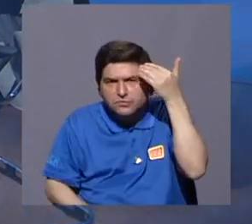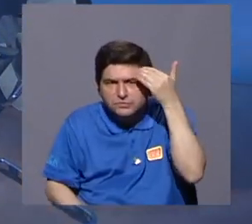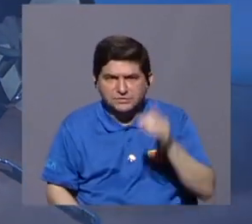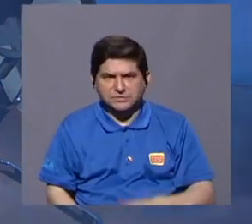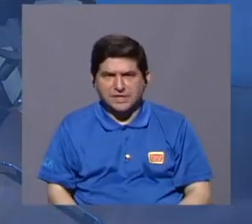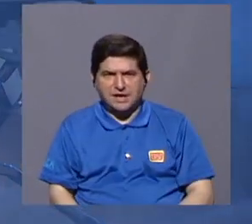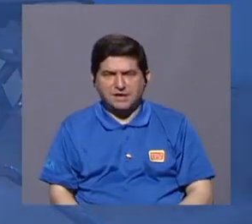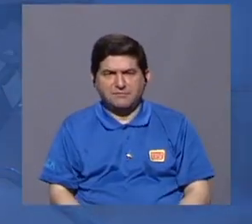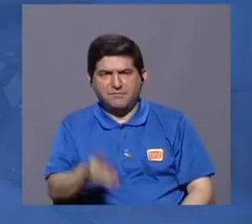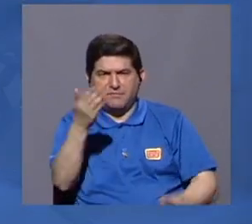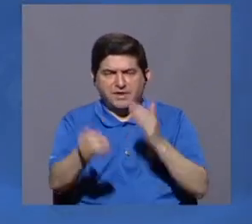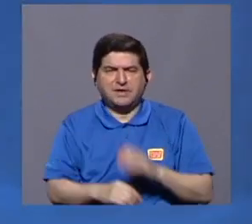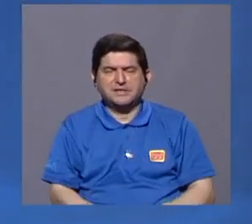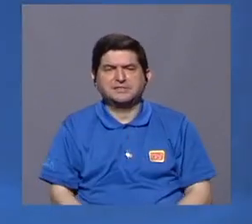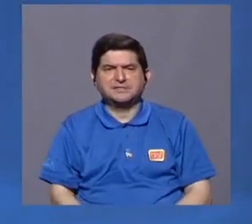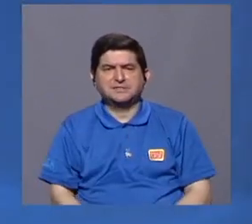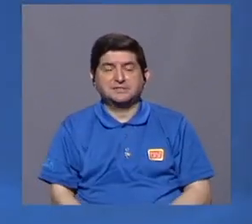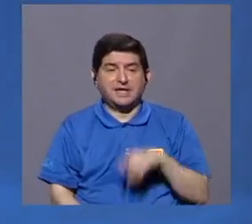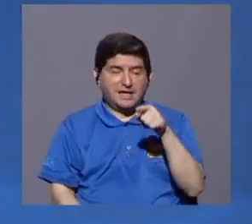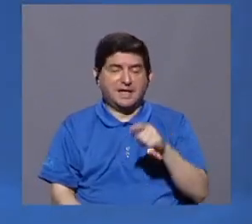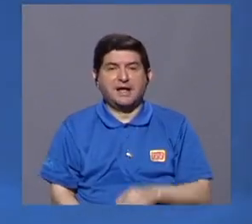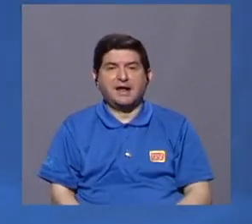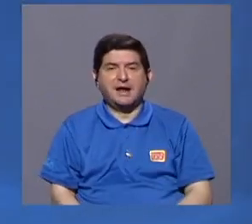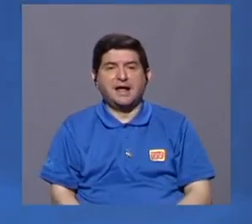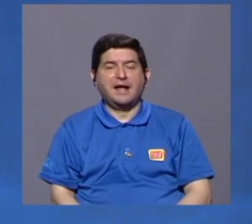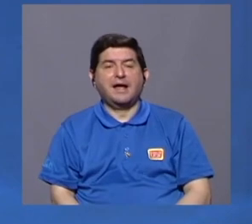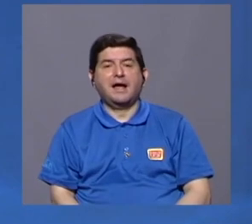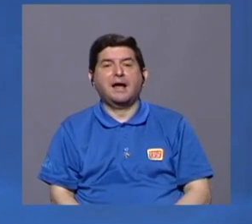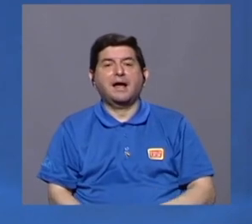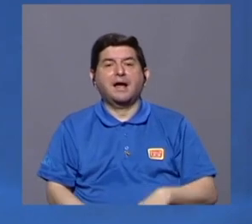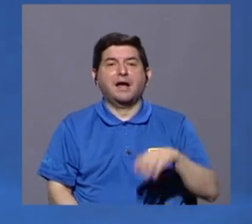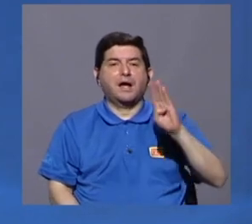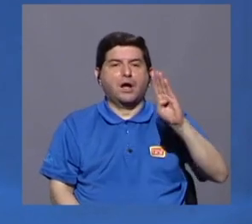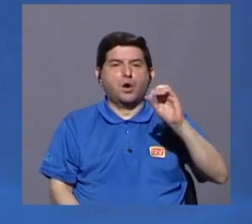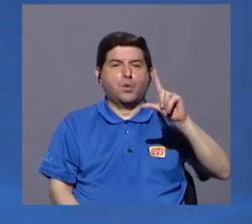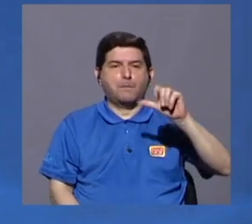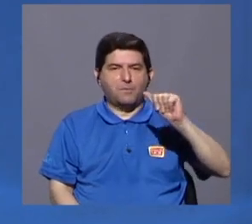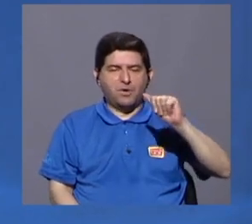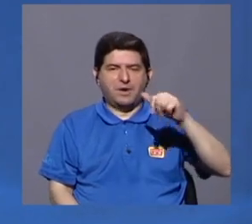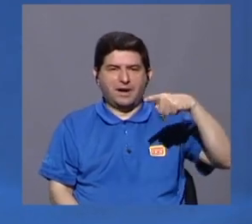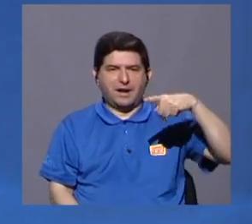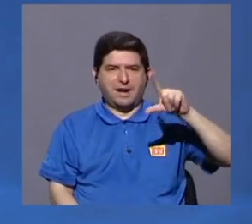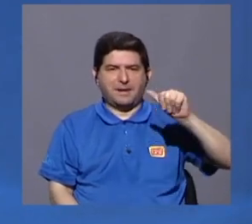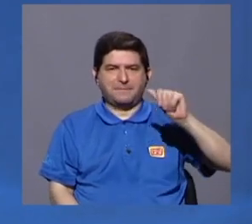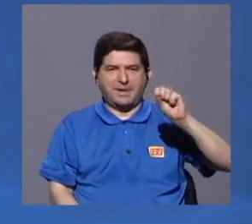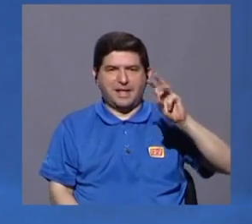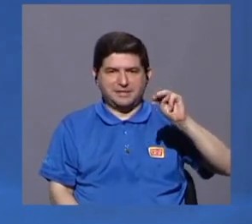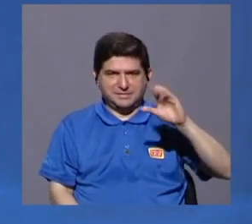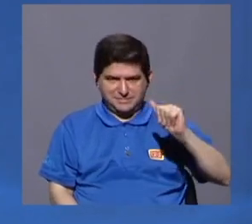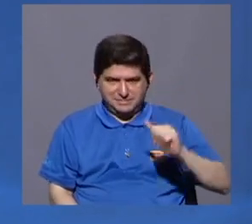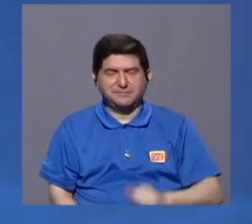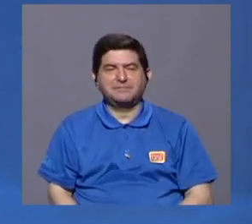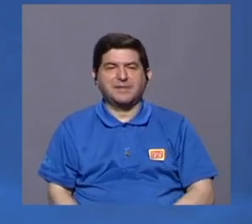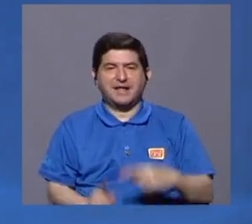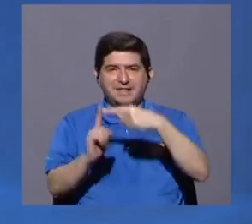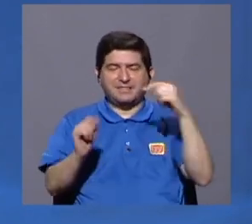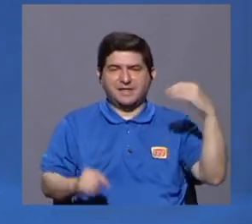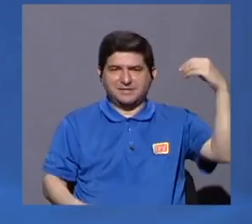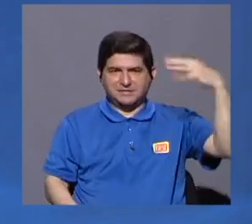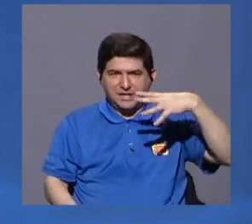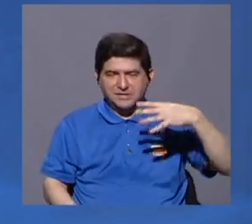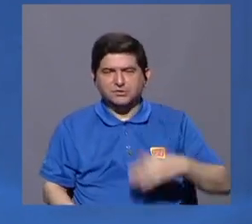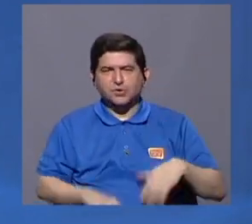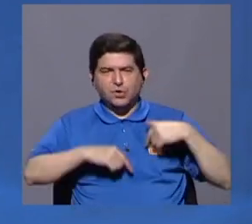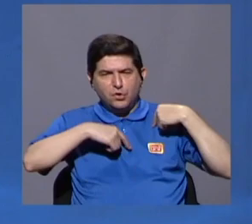una inyección de masa coronal que es una bola de plasma que fue inyectada del sol y que eventualmente llegará a la tierra unos días después